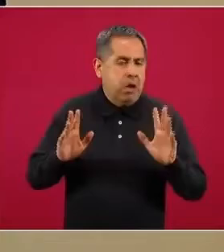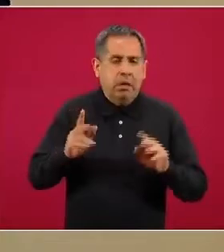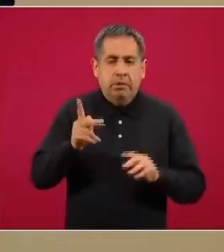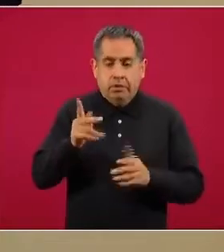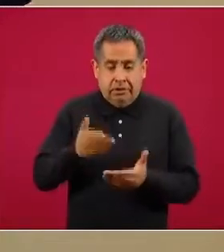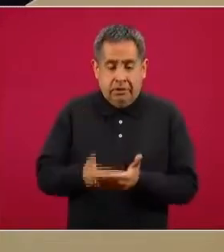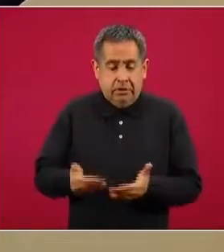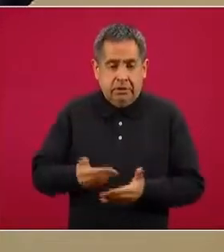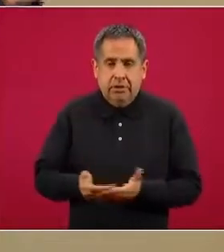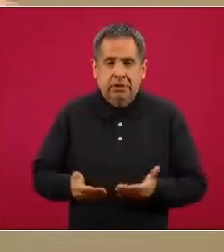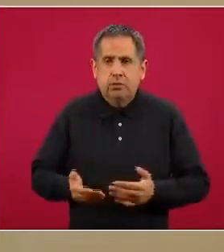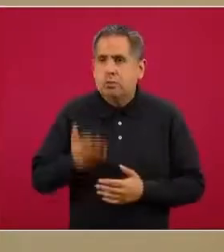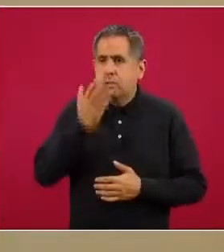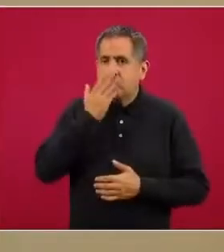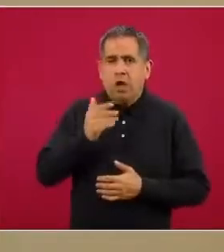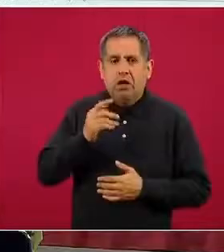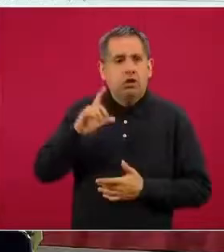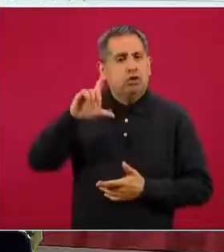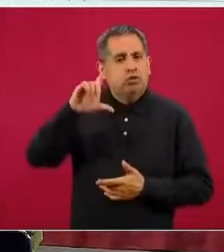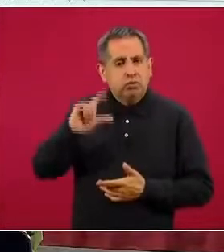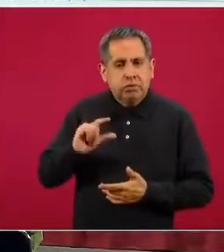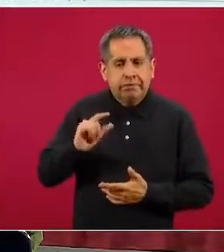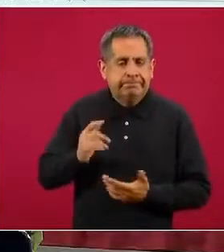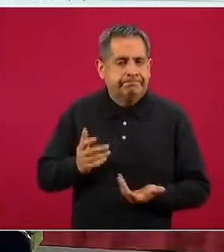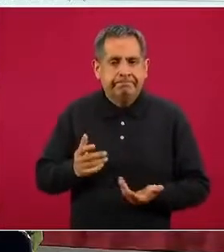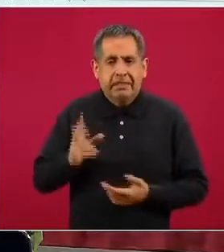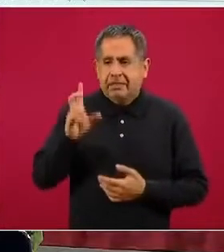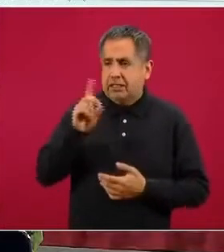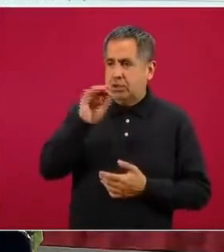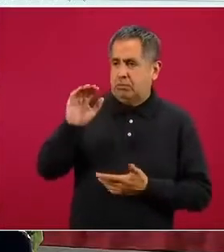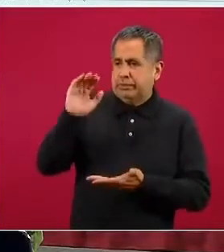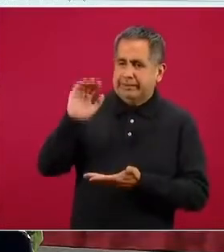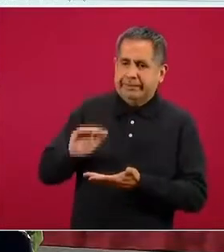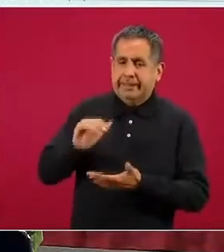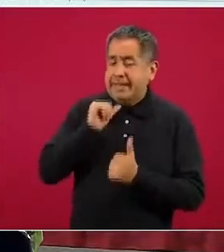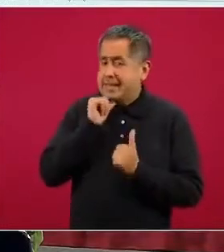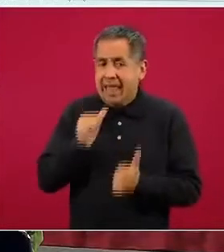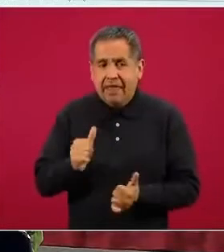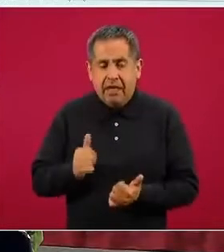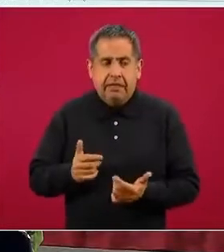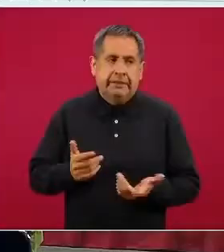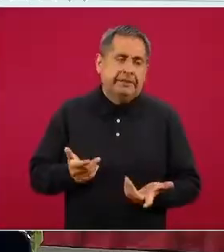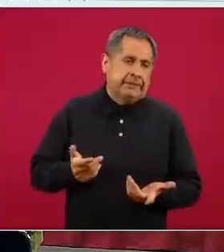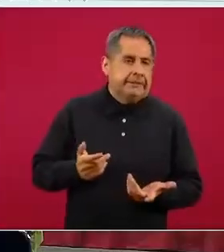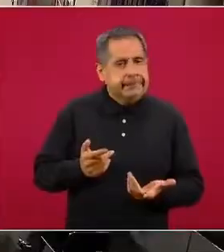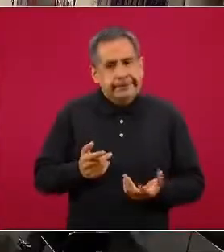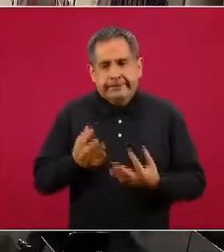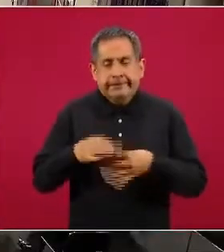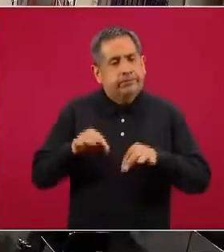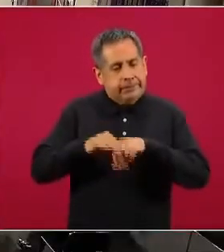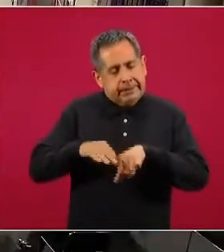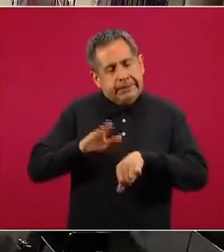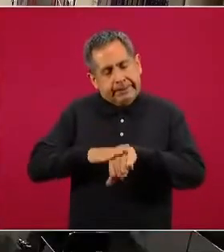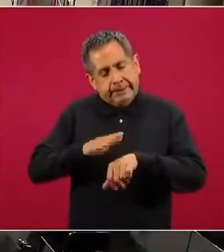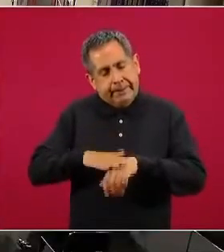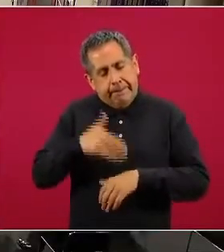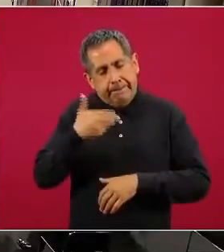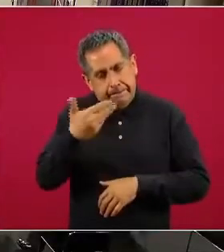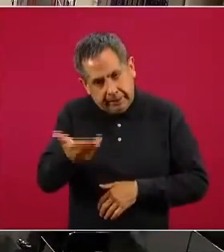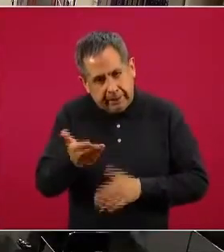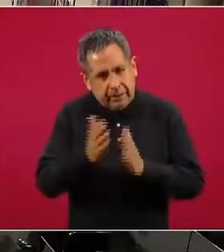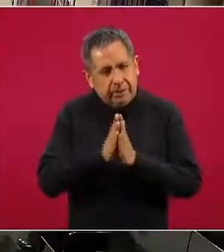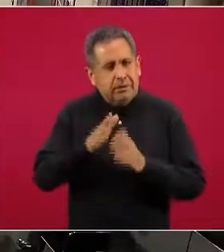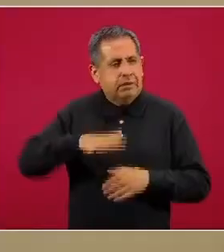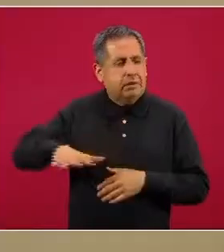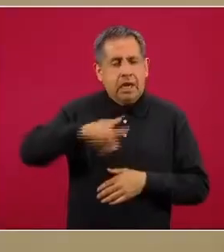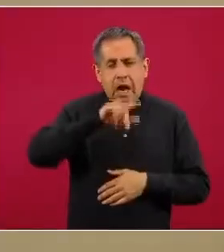actualmente no tenemos una disminución de menos del 30% y me parece que es importante pedirle también a la población